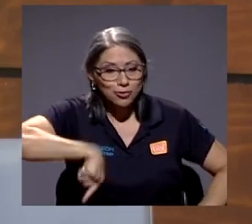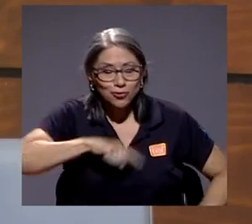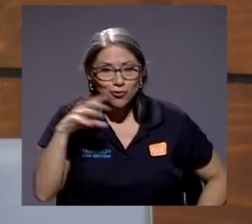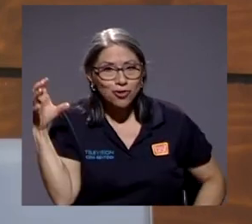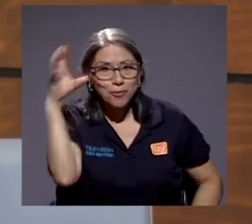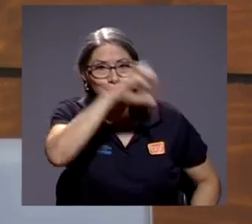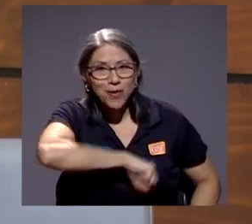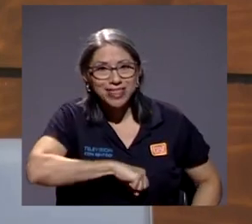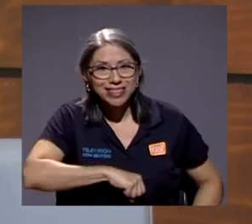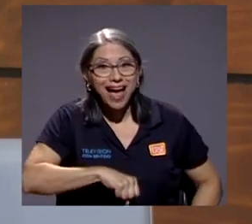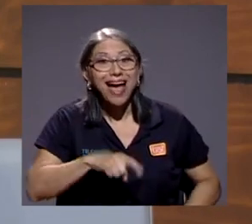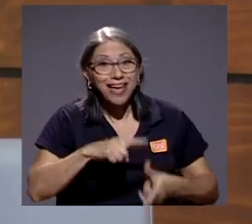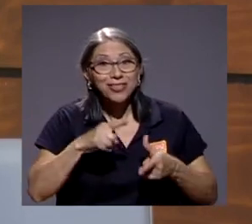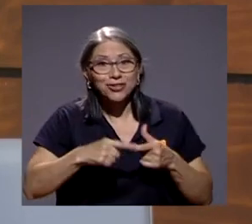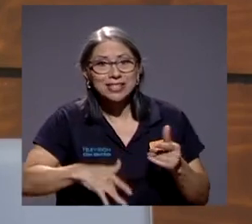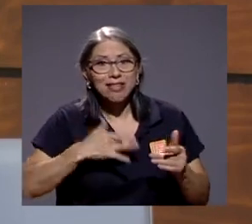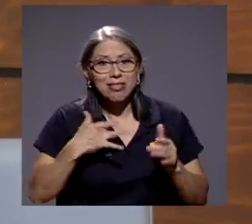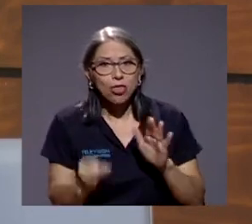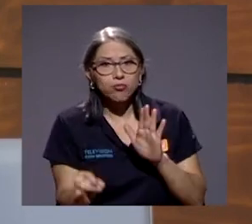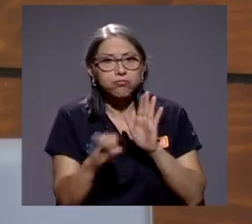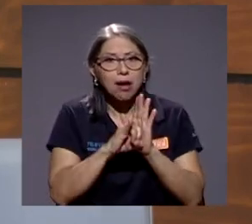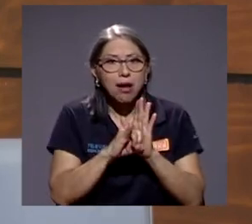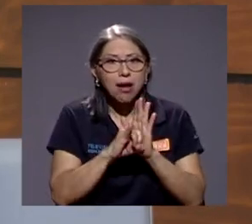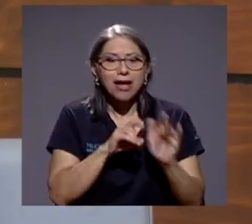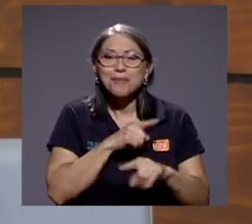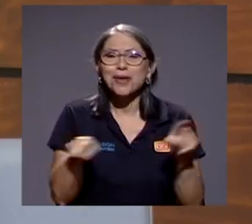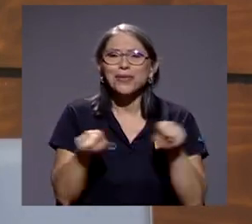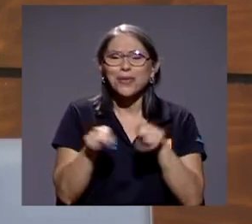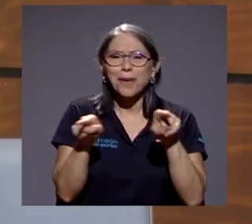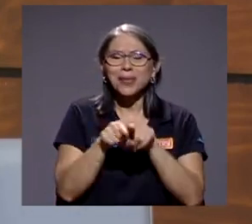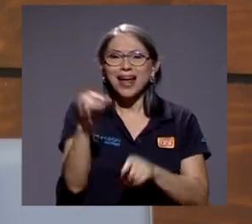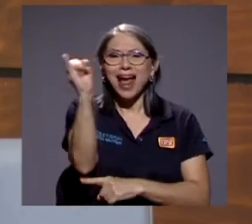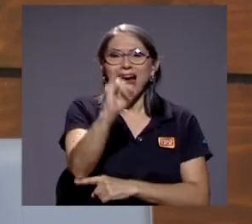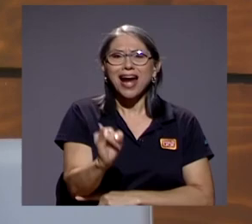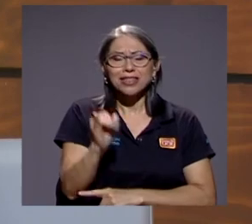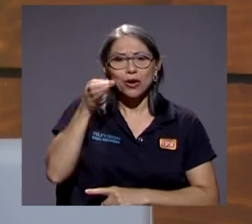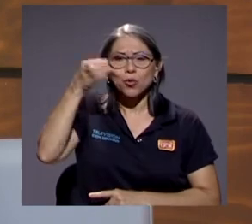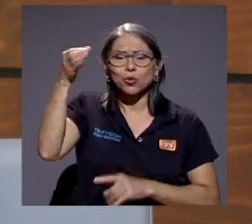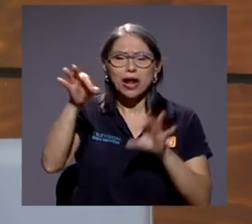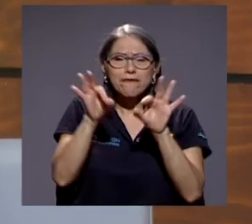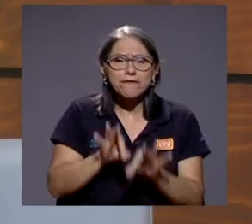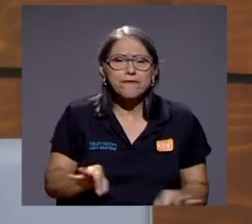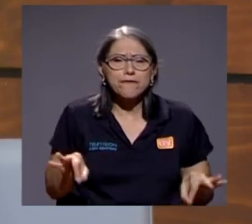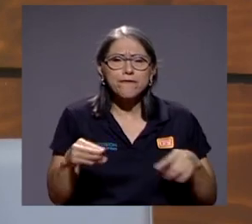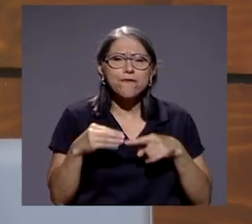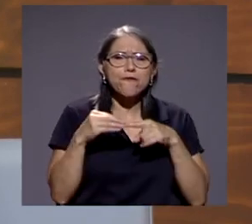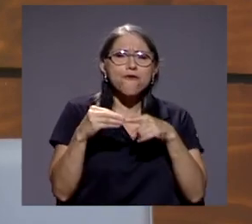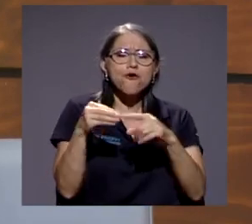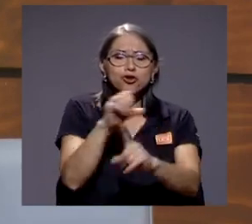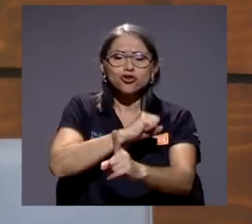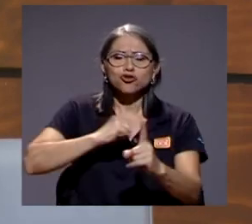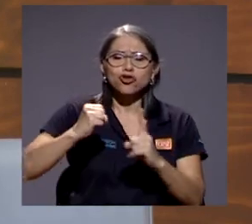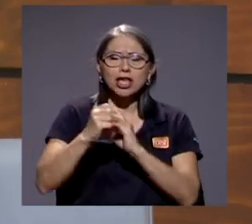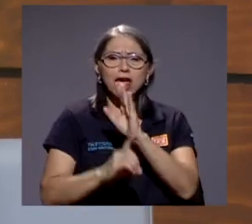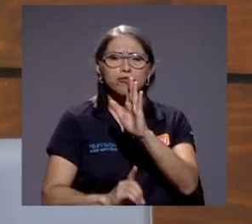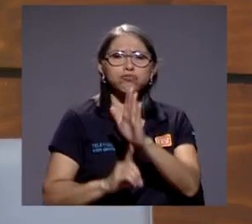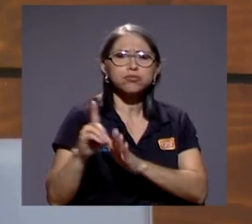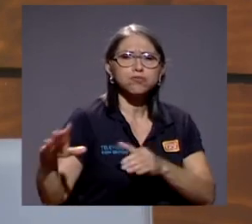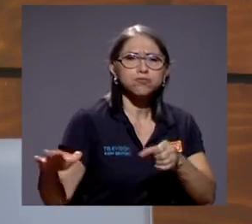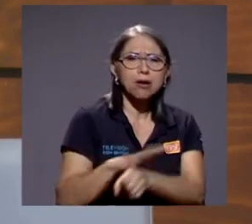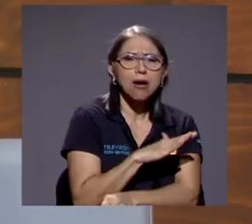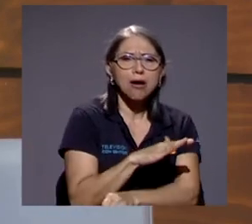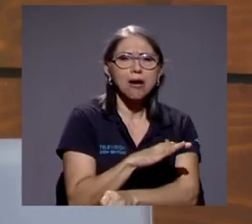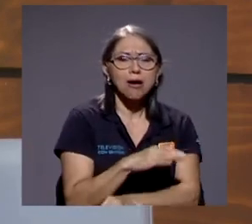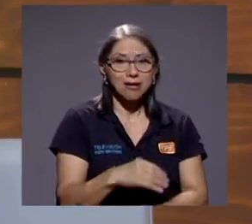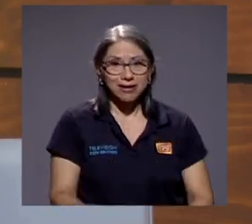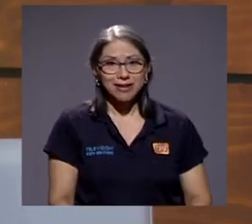existe el tema de que el arte y la cultura son fundamentales para el desarrollo integral de la sociedad eso es lo que decías vos